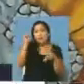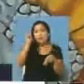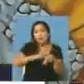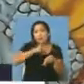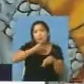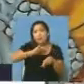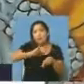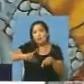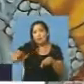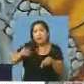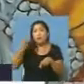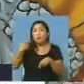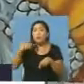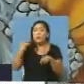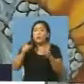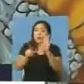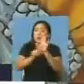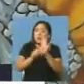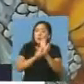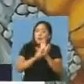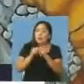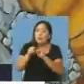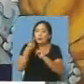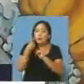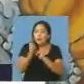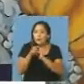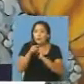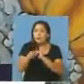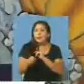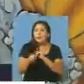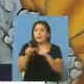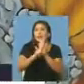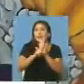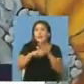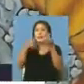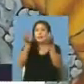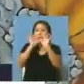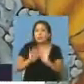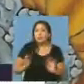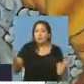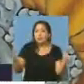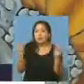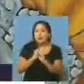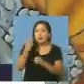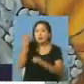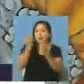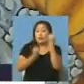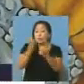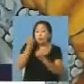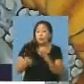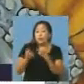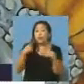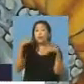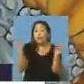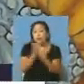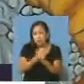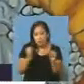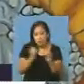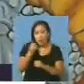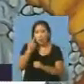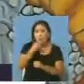En realidad, la ley cuando va a una extraordinaria se tiene que tratar solamente la ley de presupuesto puntualmente, pero como varios,